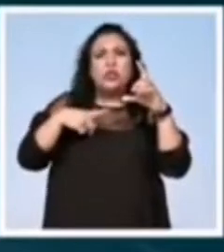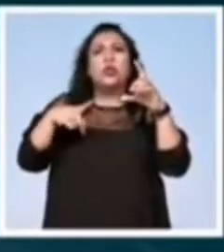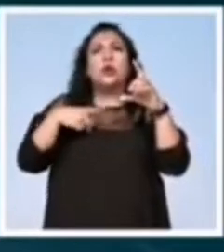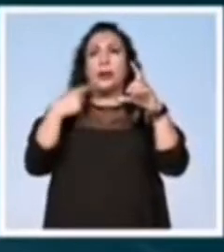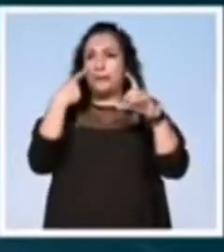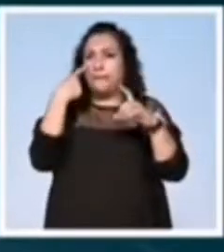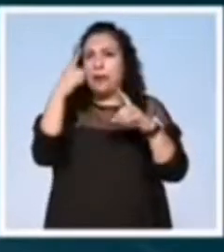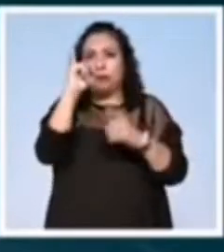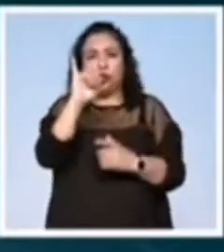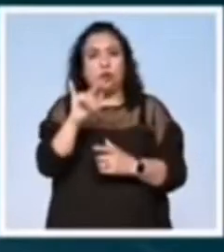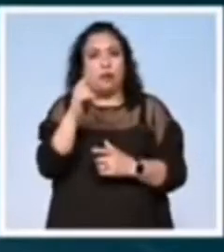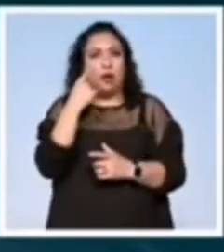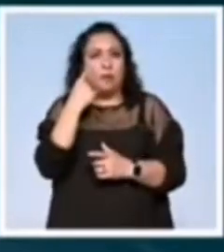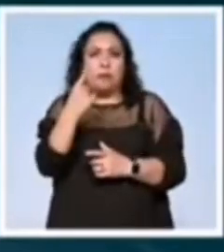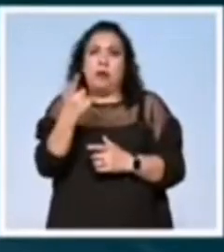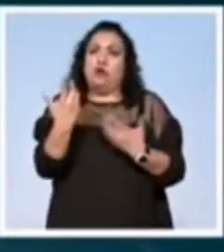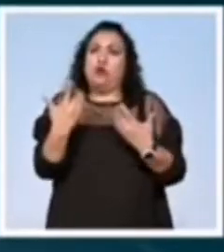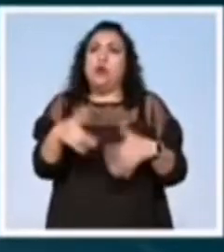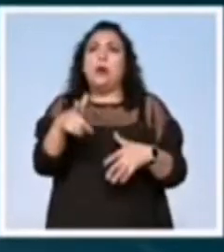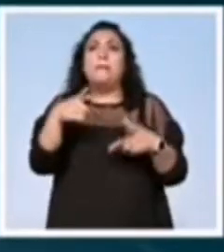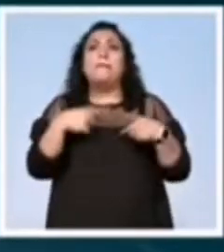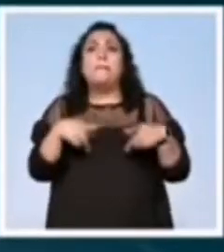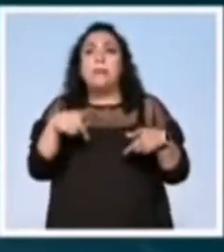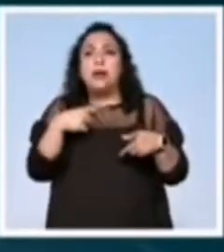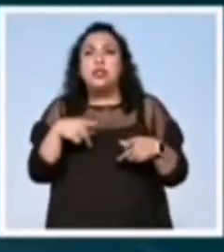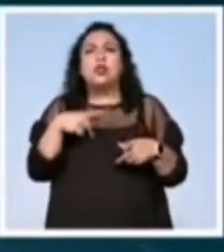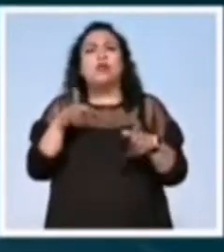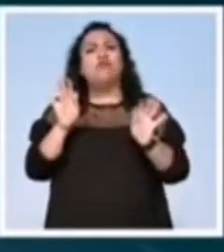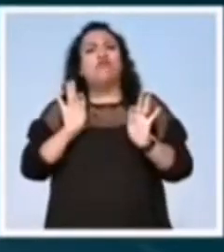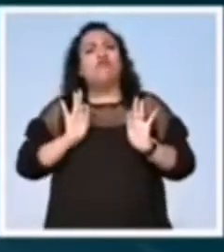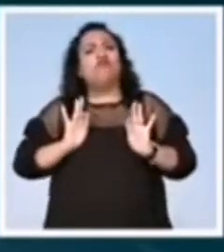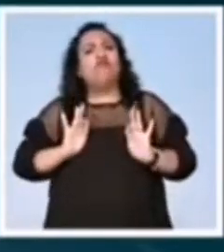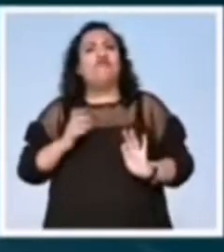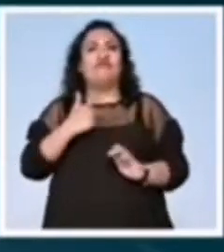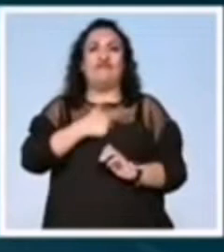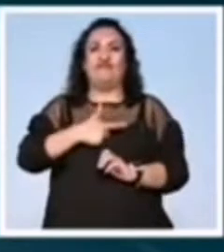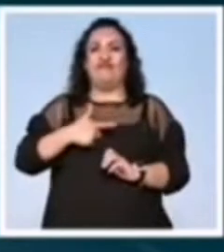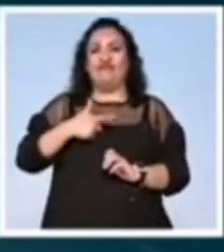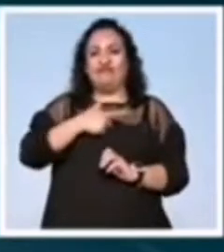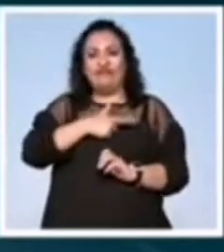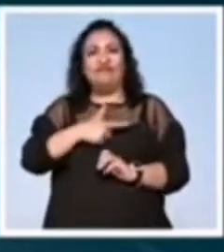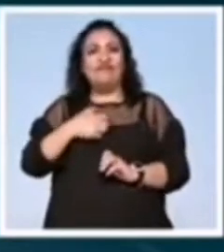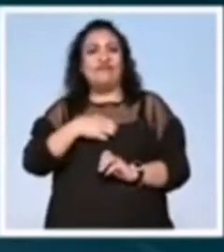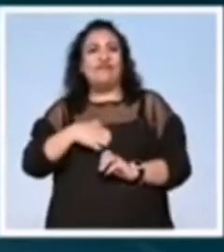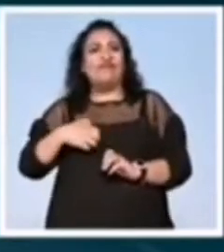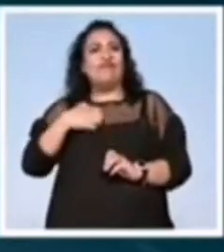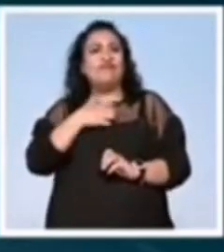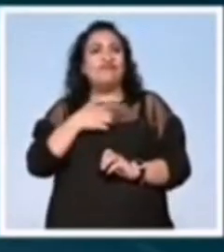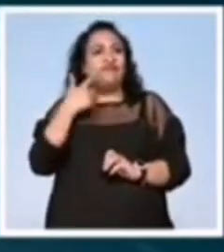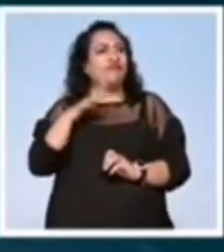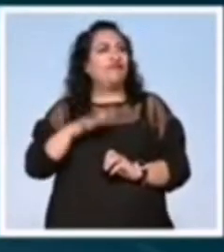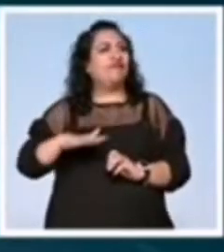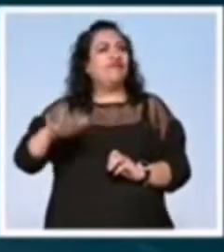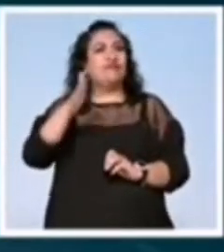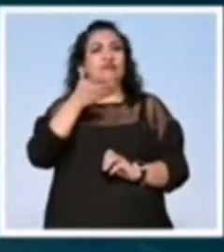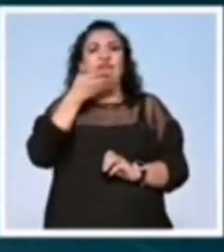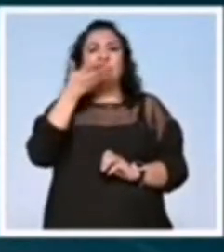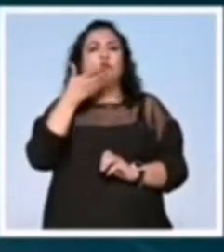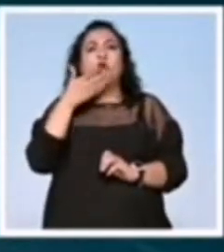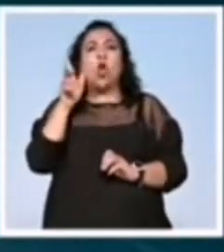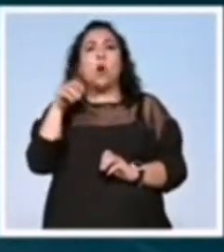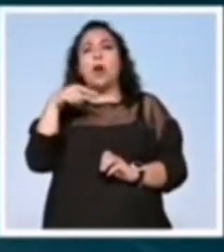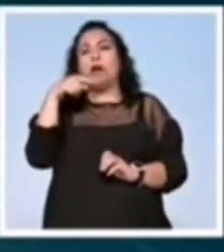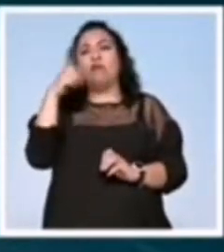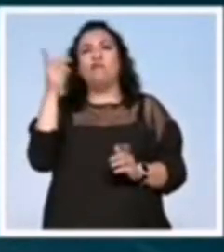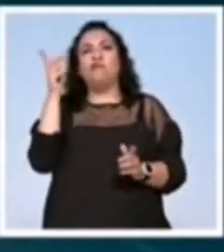eso se nota en las imágenes. Las personas aparecen cómodas, aparecen gozosas, aparecen en su entorno habitual, no están posando.